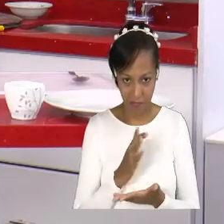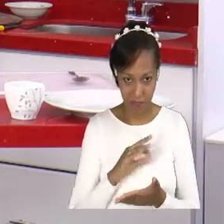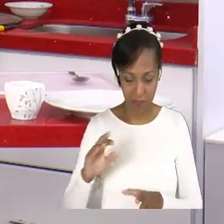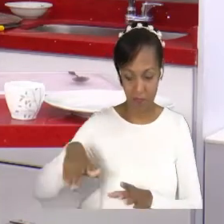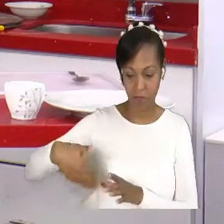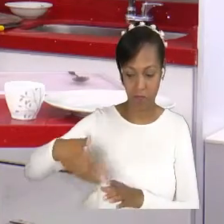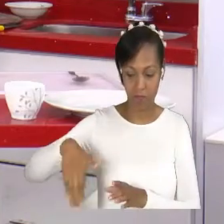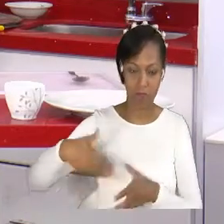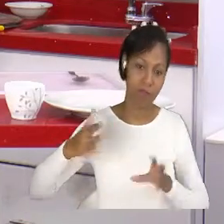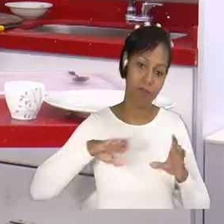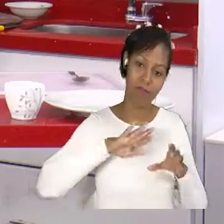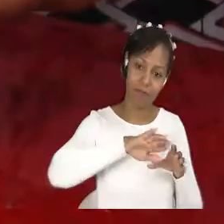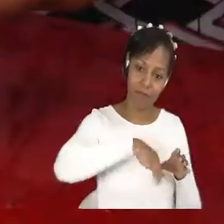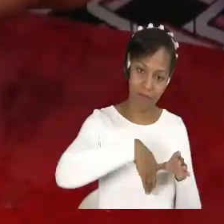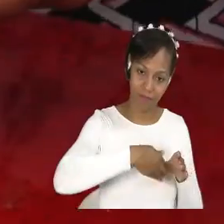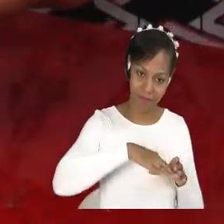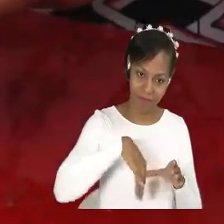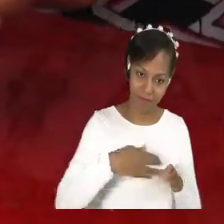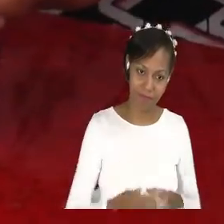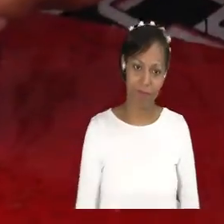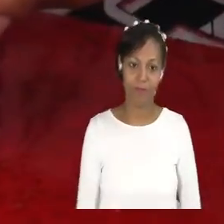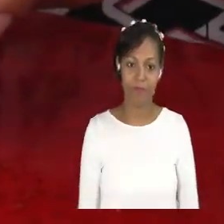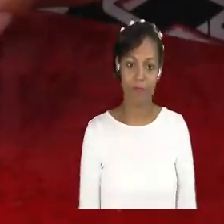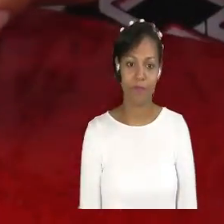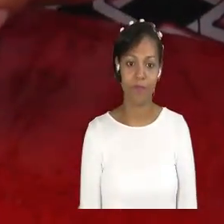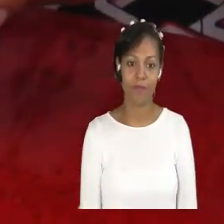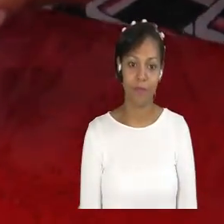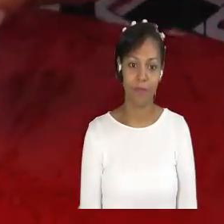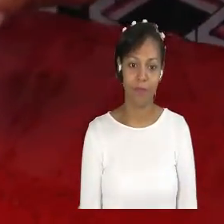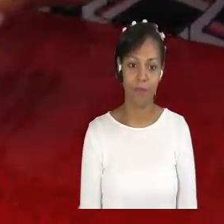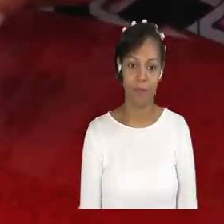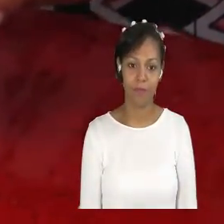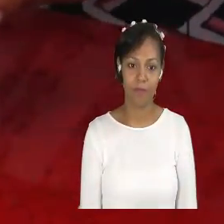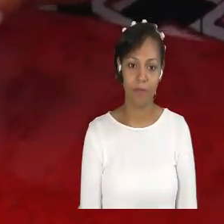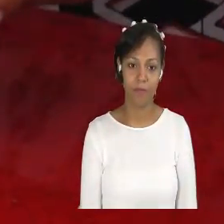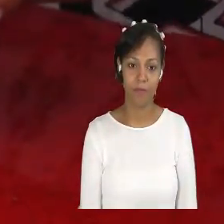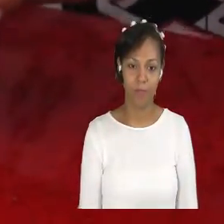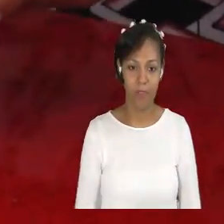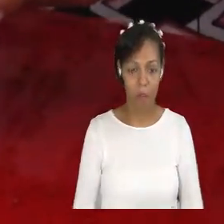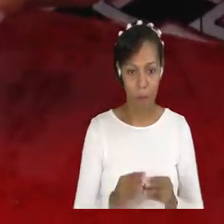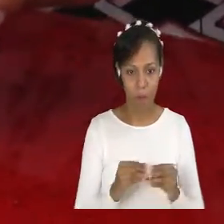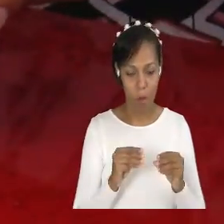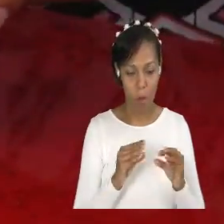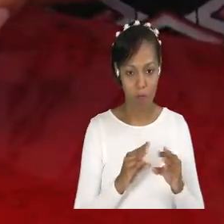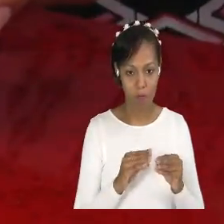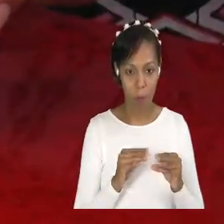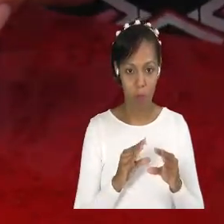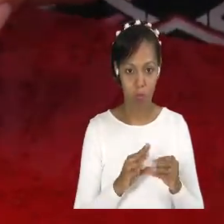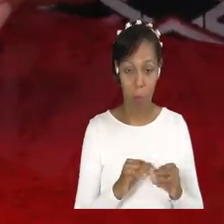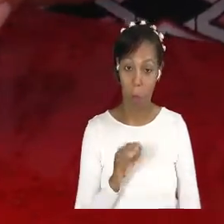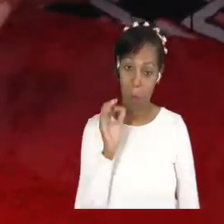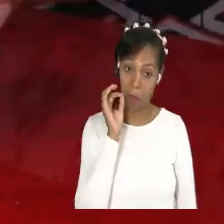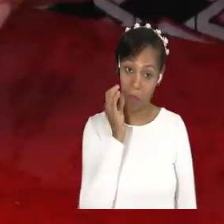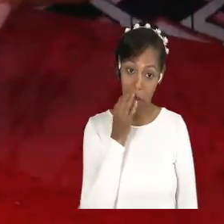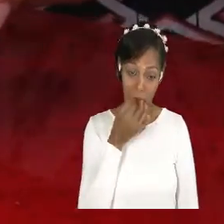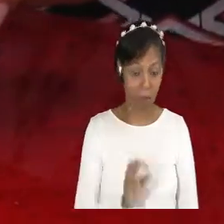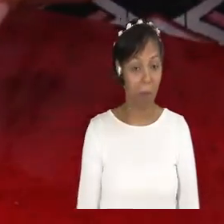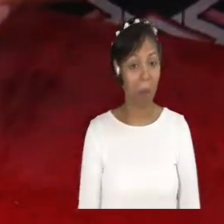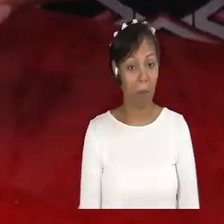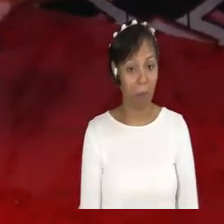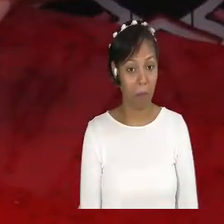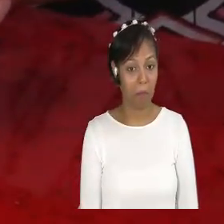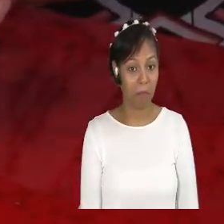dos platicos. Sí, entonces, sí. Vean, es lo que le va a dar la cremosidad a la ensalada. Uy, y qué el rico. Salado. Y obviamente lo pueden probar